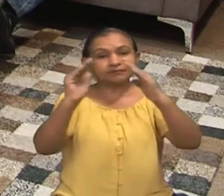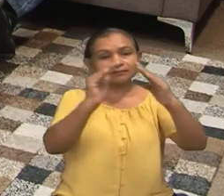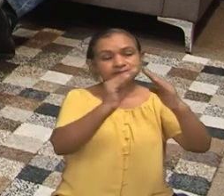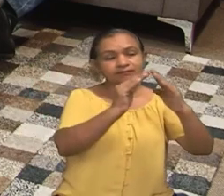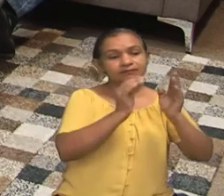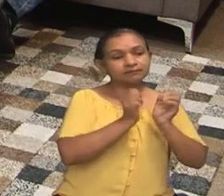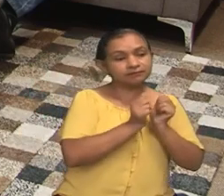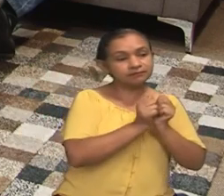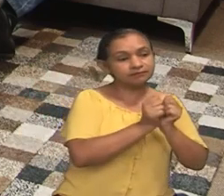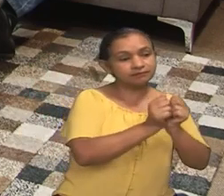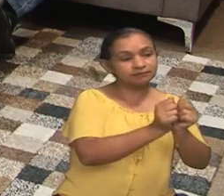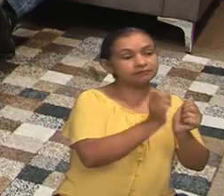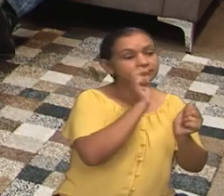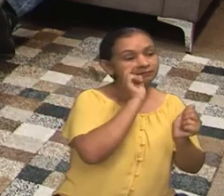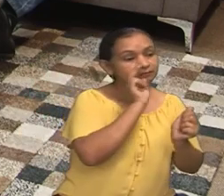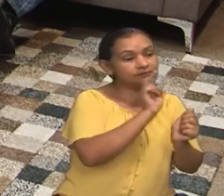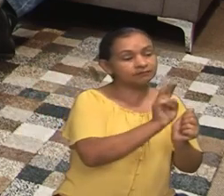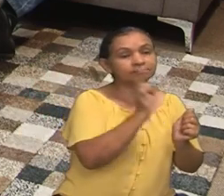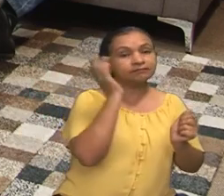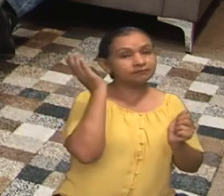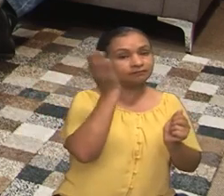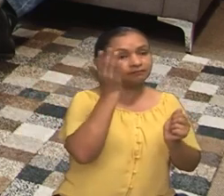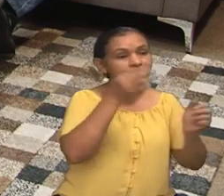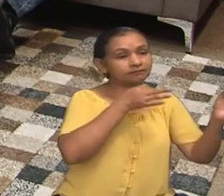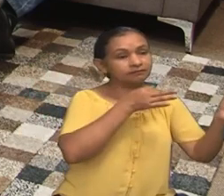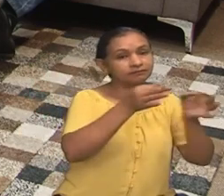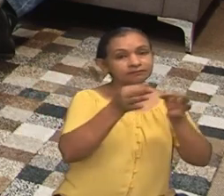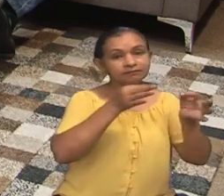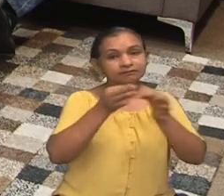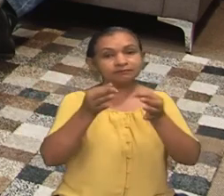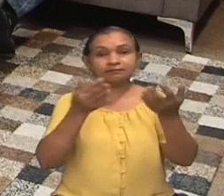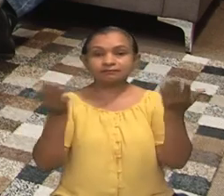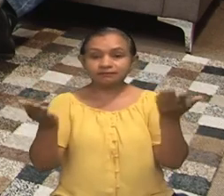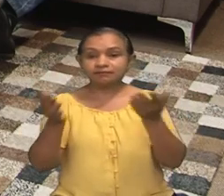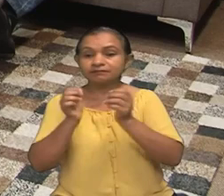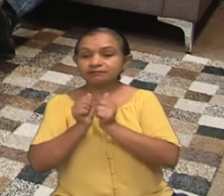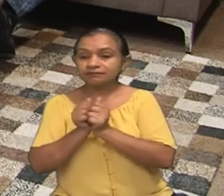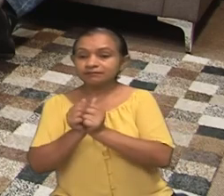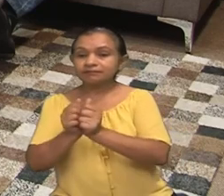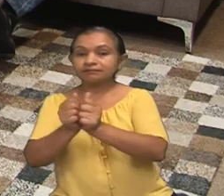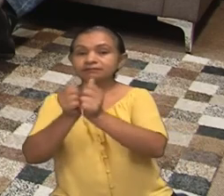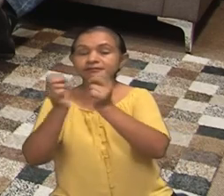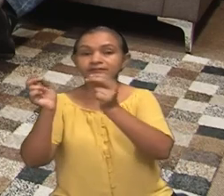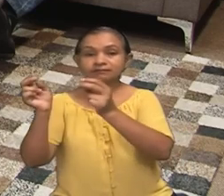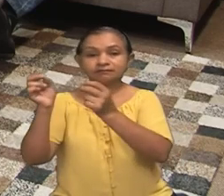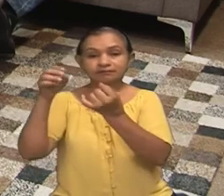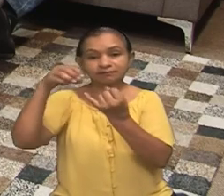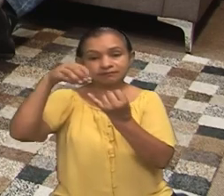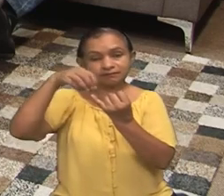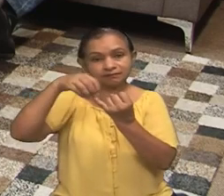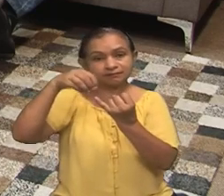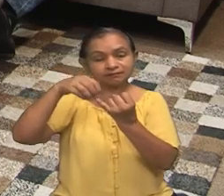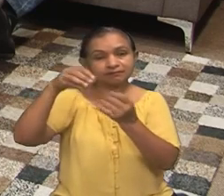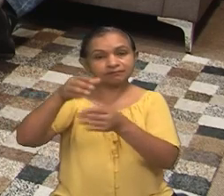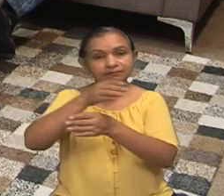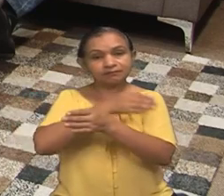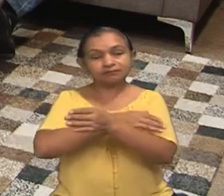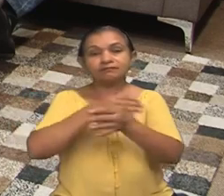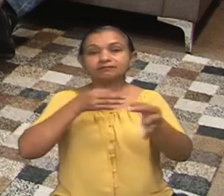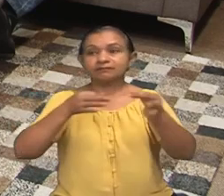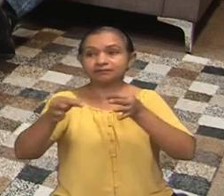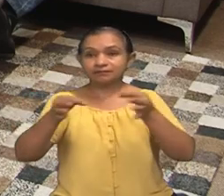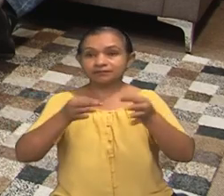acompañamos nosotros en el proceso de charla, en el proceso de estas coordinaciones con INATEC, como te mencionaba.